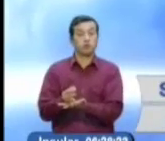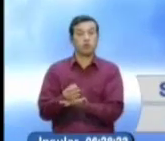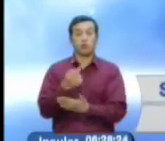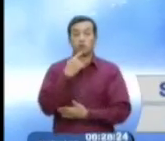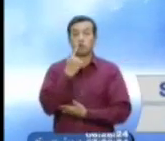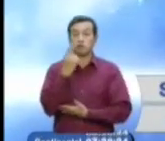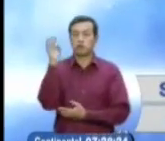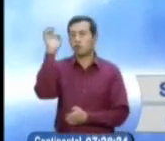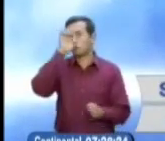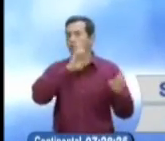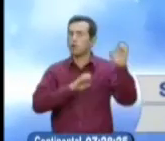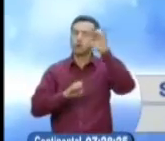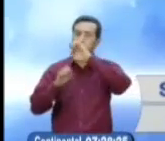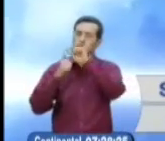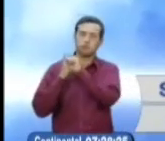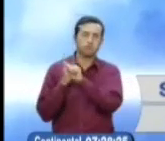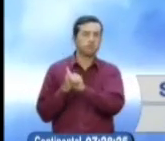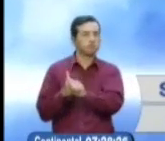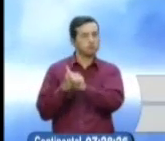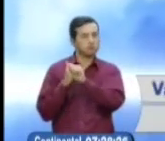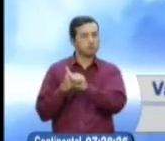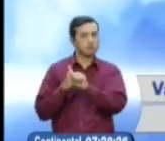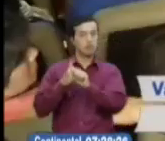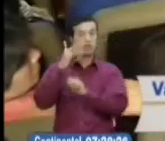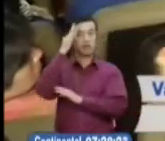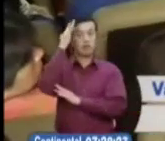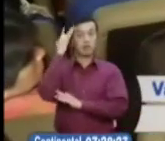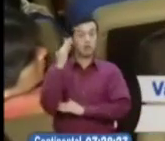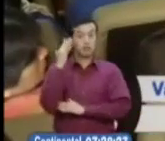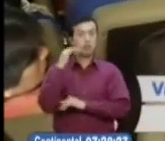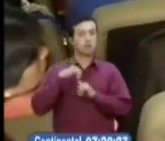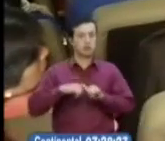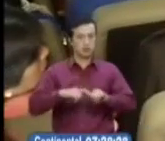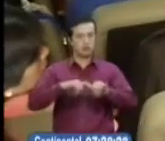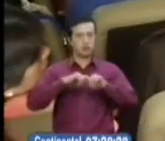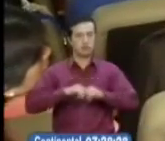precisó que el monitoreo es permanente y que se mantiene la alerta amarilla. Vanessa Hervás, Ecuador TV.